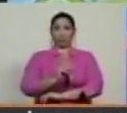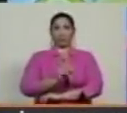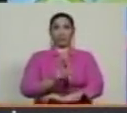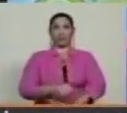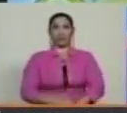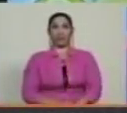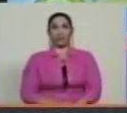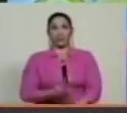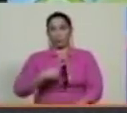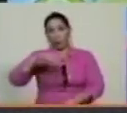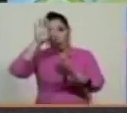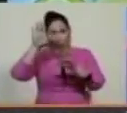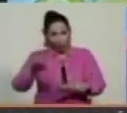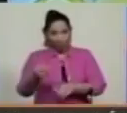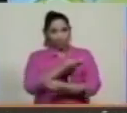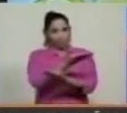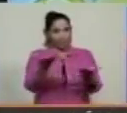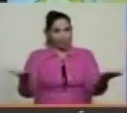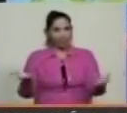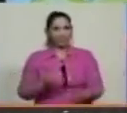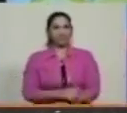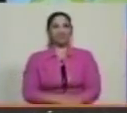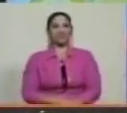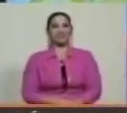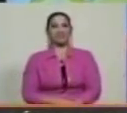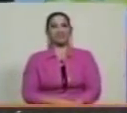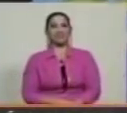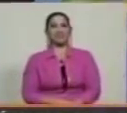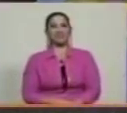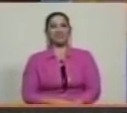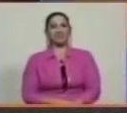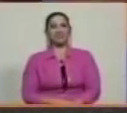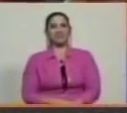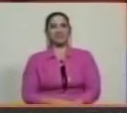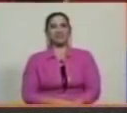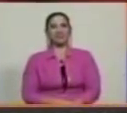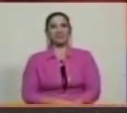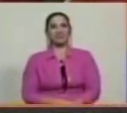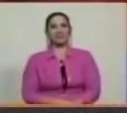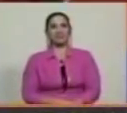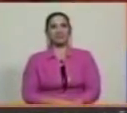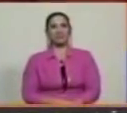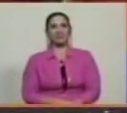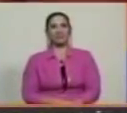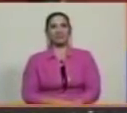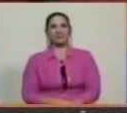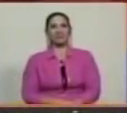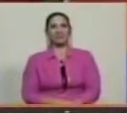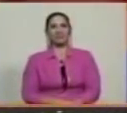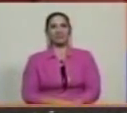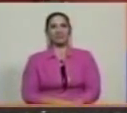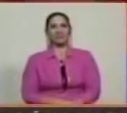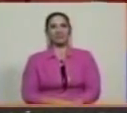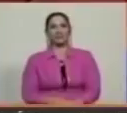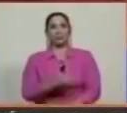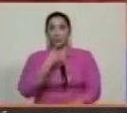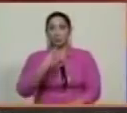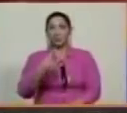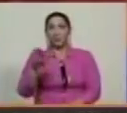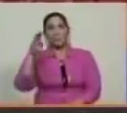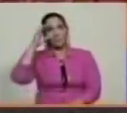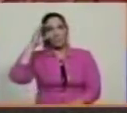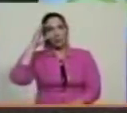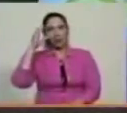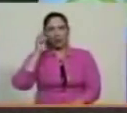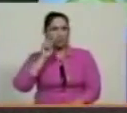yo soy... Yo no me mando. Es más, yo le dije a Blanca, ¿vieron el